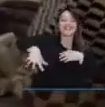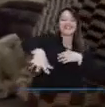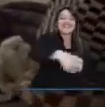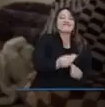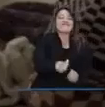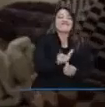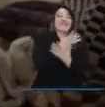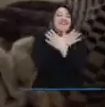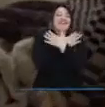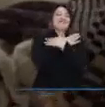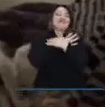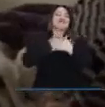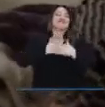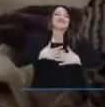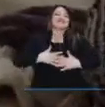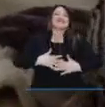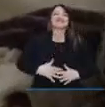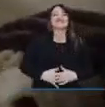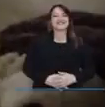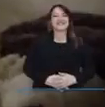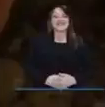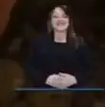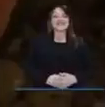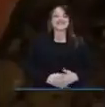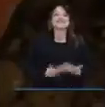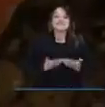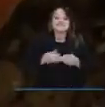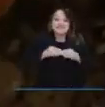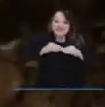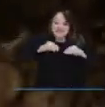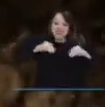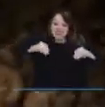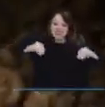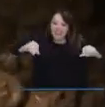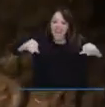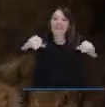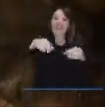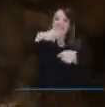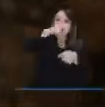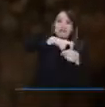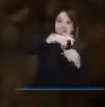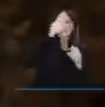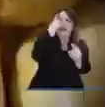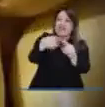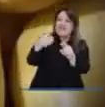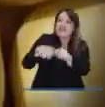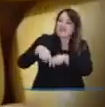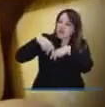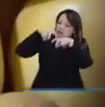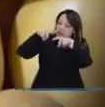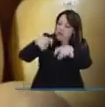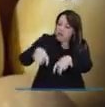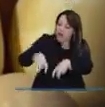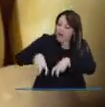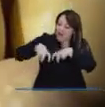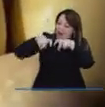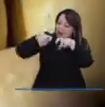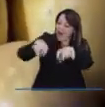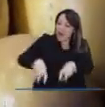y protegen del frío. Cómo de la tierra brotan los frutos que activan las mejores sensaciones.